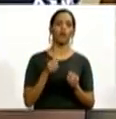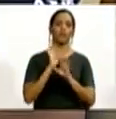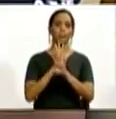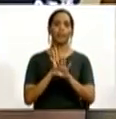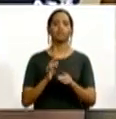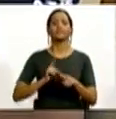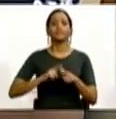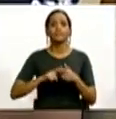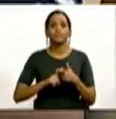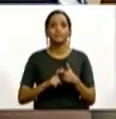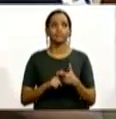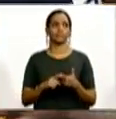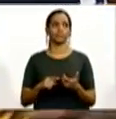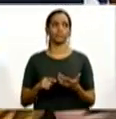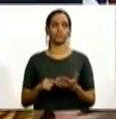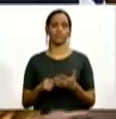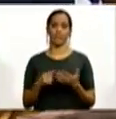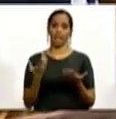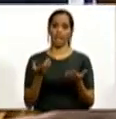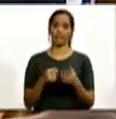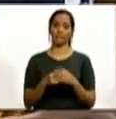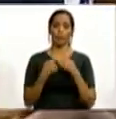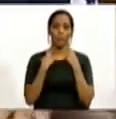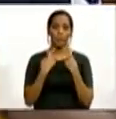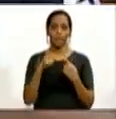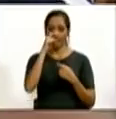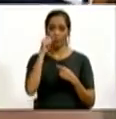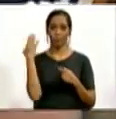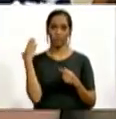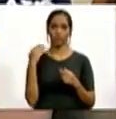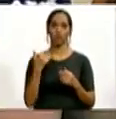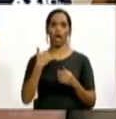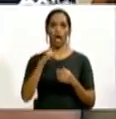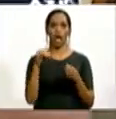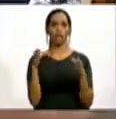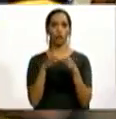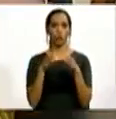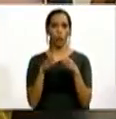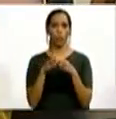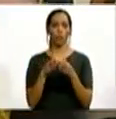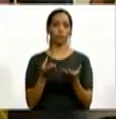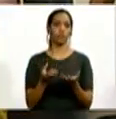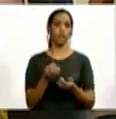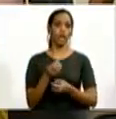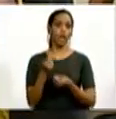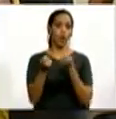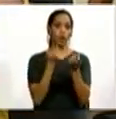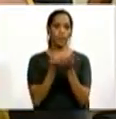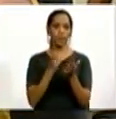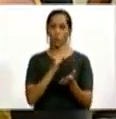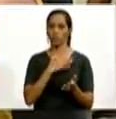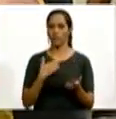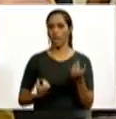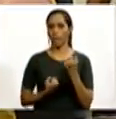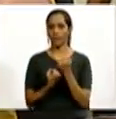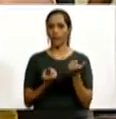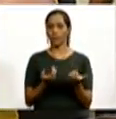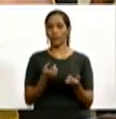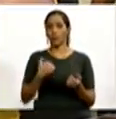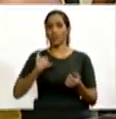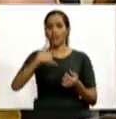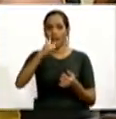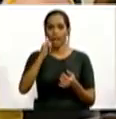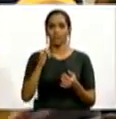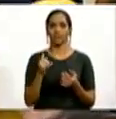Entonces, tras ese fracaso del año pasado, hay sectores de la economía que no quieren pues apoyar al tipo porque efectivamente lo que ha venido